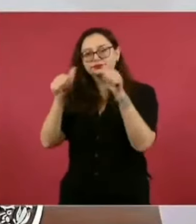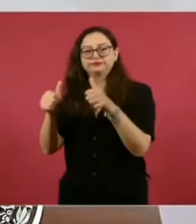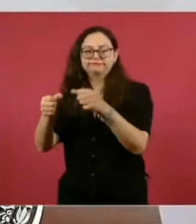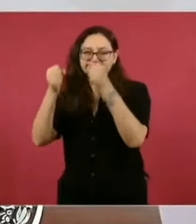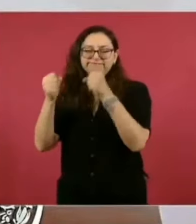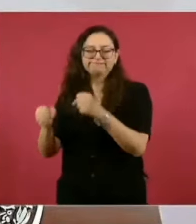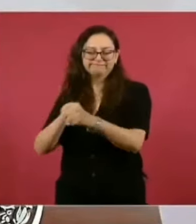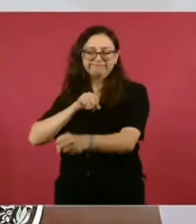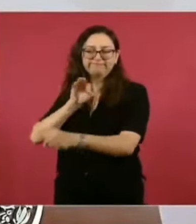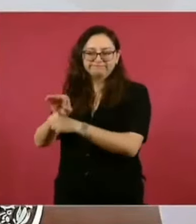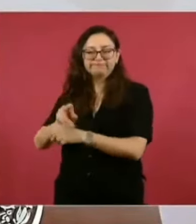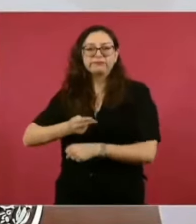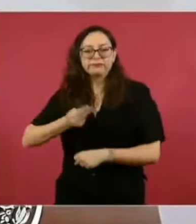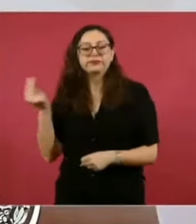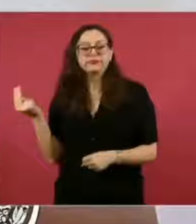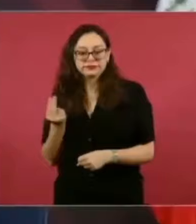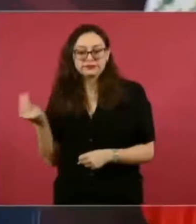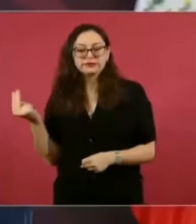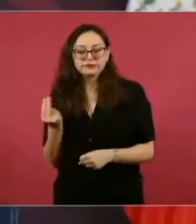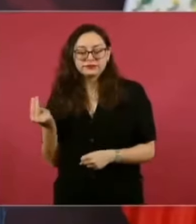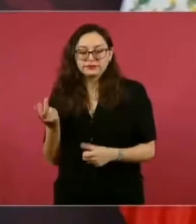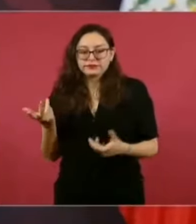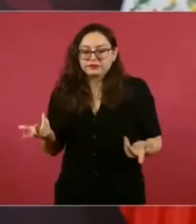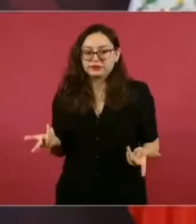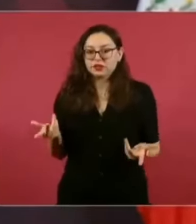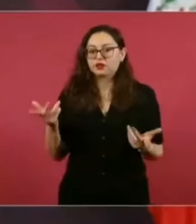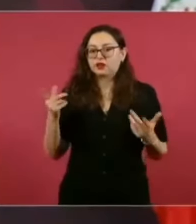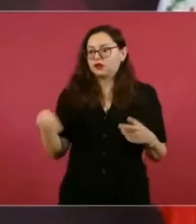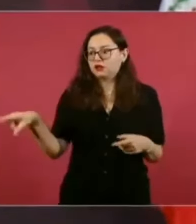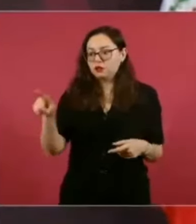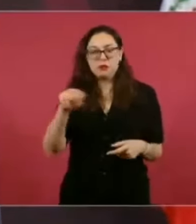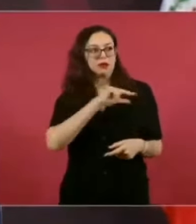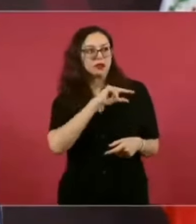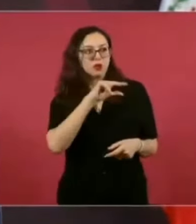quienes no tienen posibilidad de tener un seguro